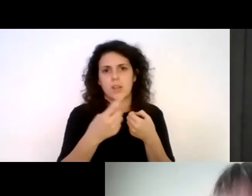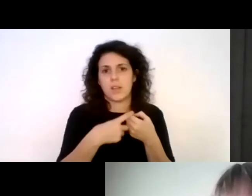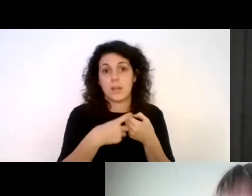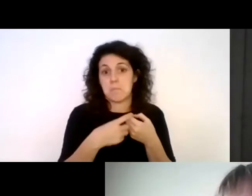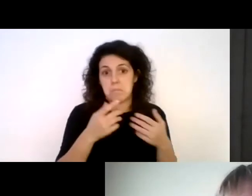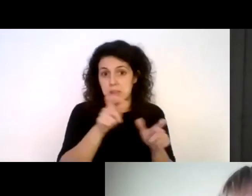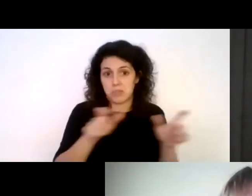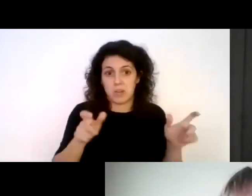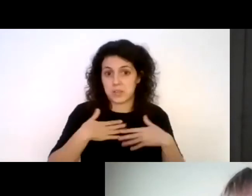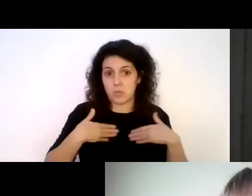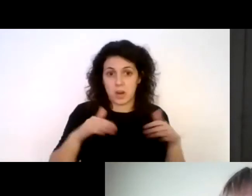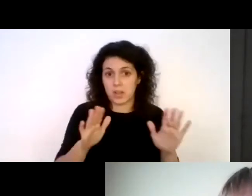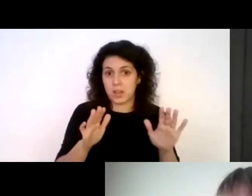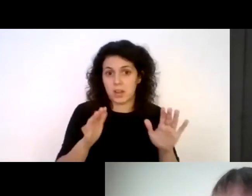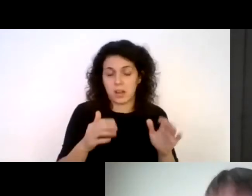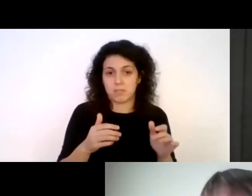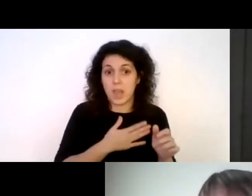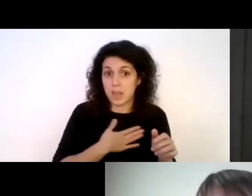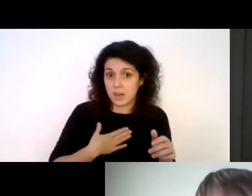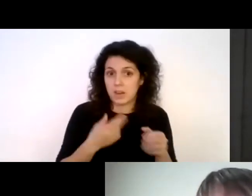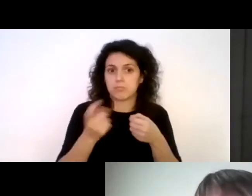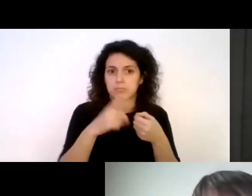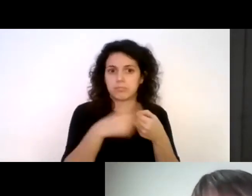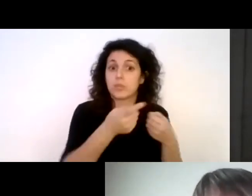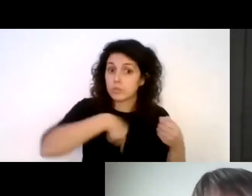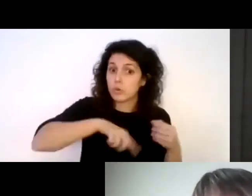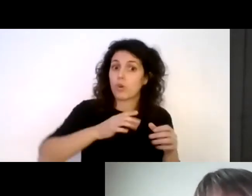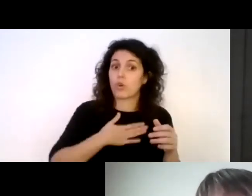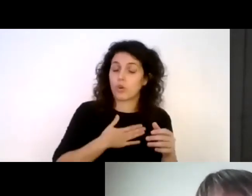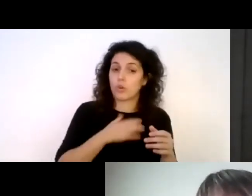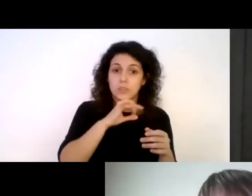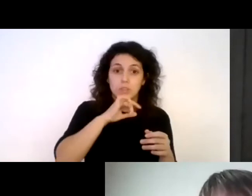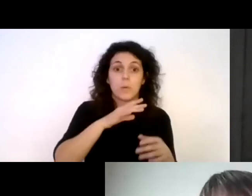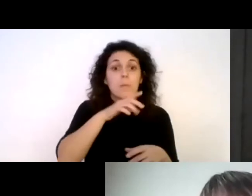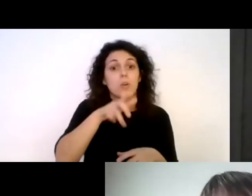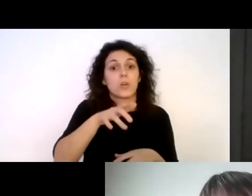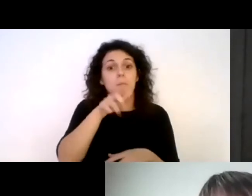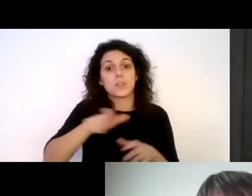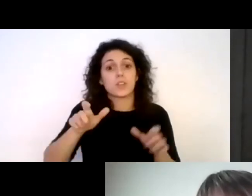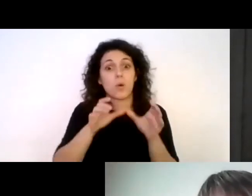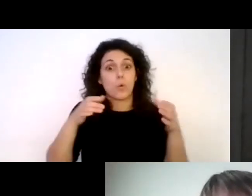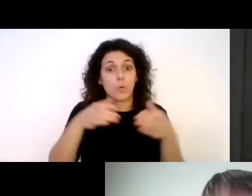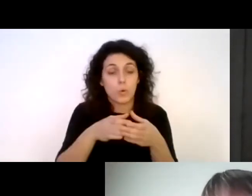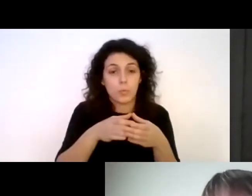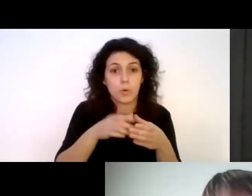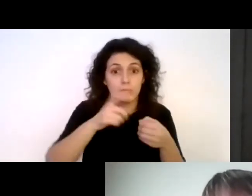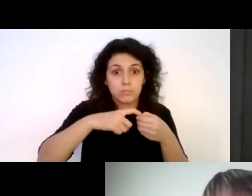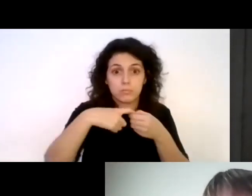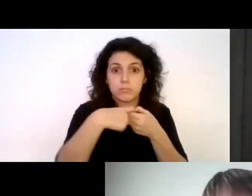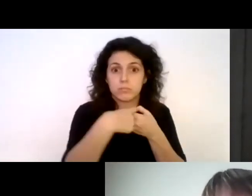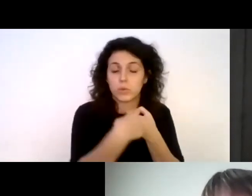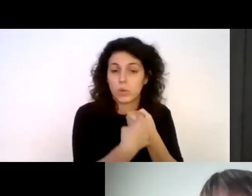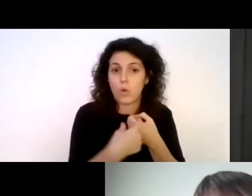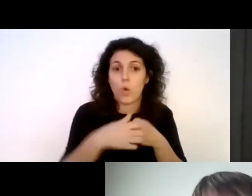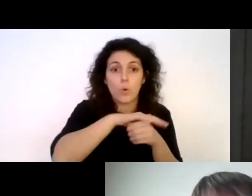quiso, pero sí que estuvimos contentos porque el grupo que de asistentes era, realmente cubría la cadena del valor